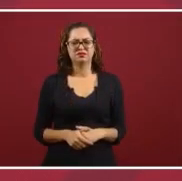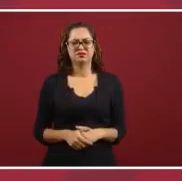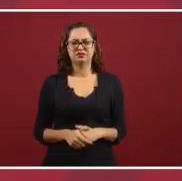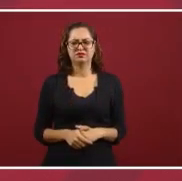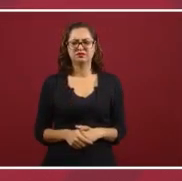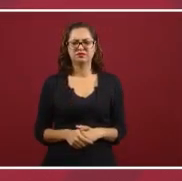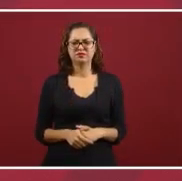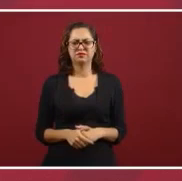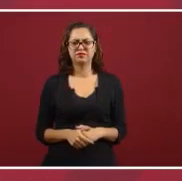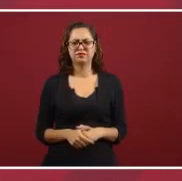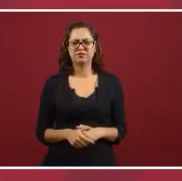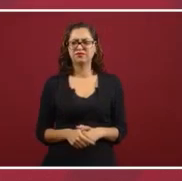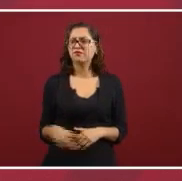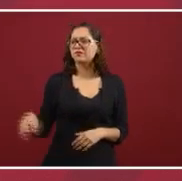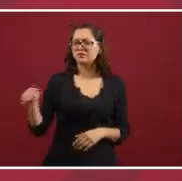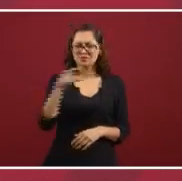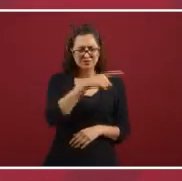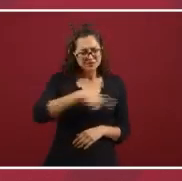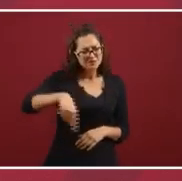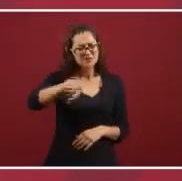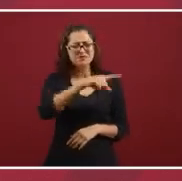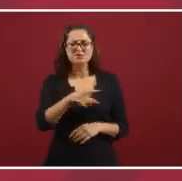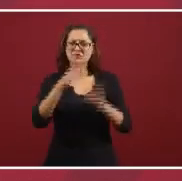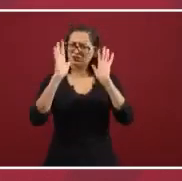Ellos ya tuvieron su oportunidad,